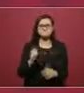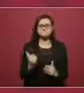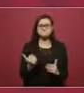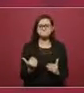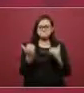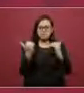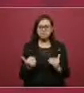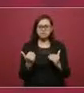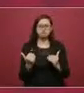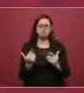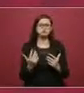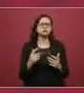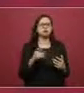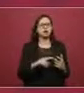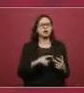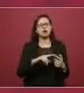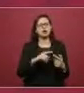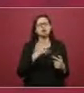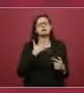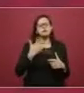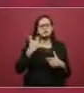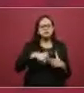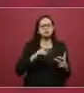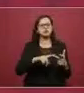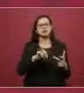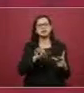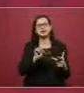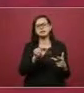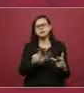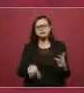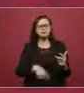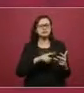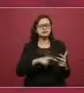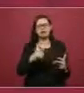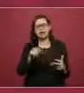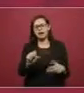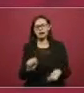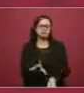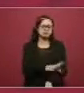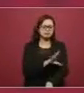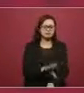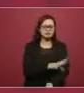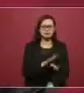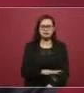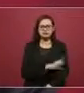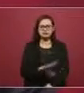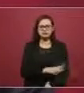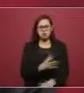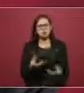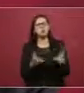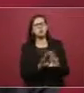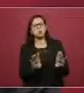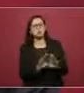de gasolinas, diésel, gas y electricidad. Esto nos lo va a explicar